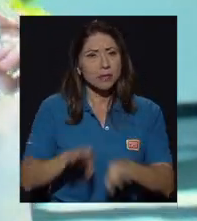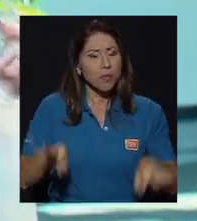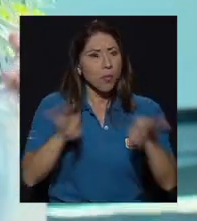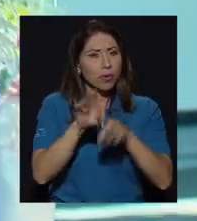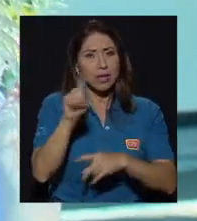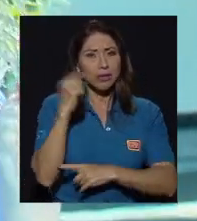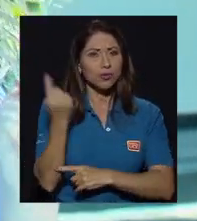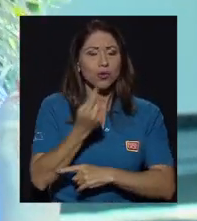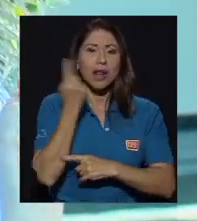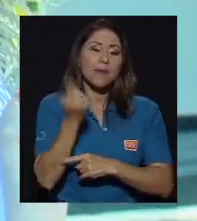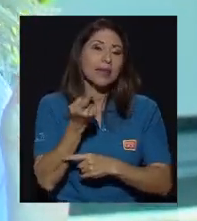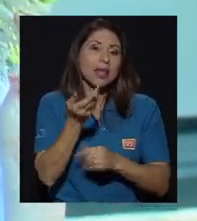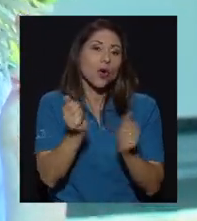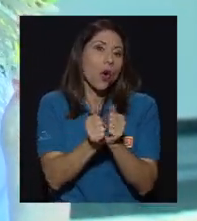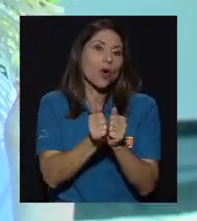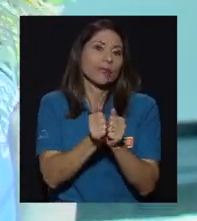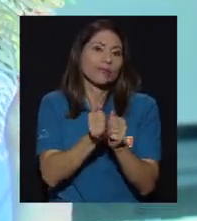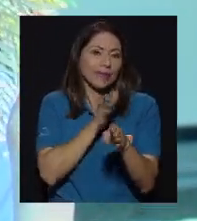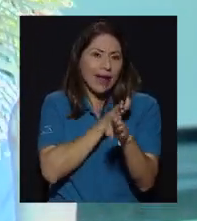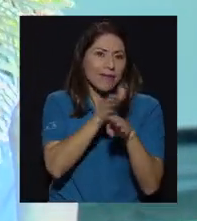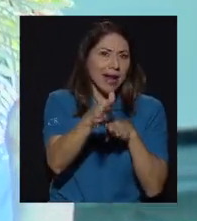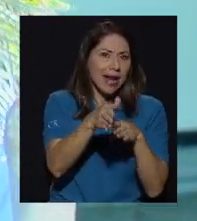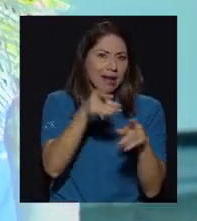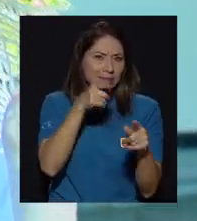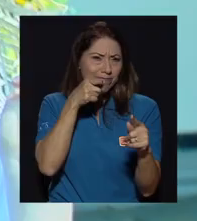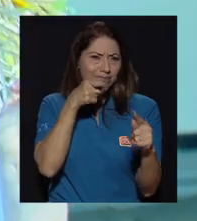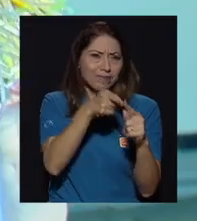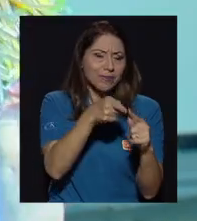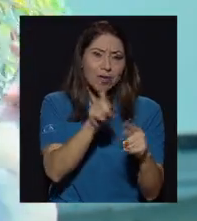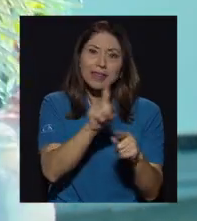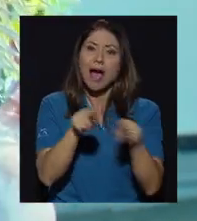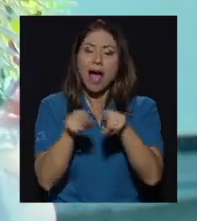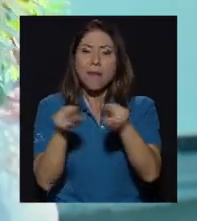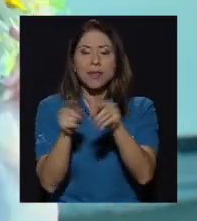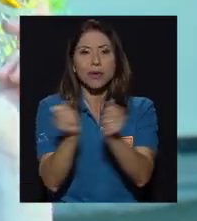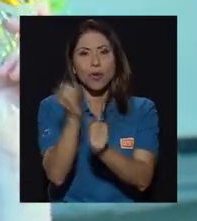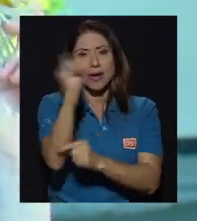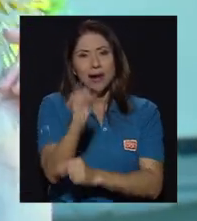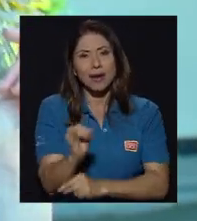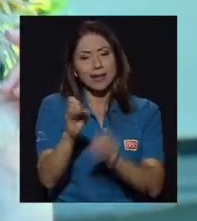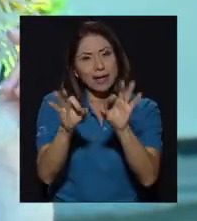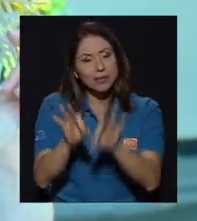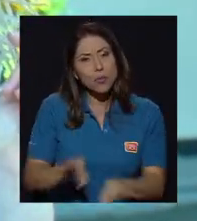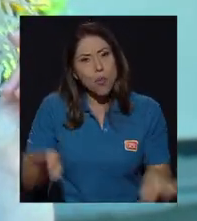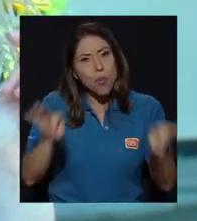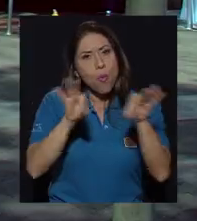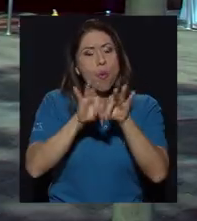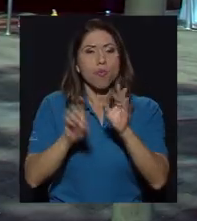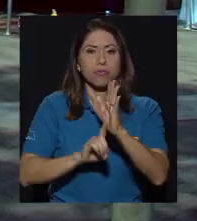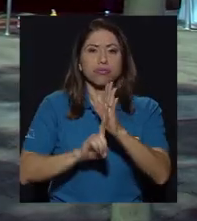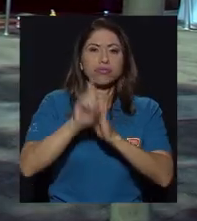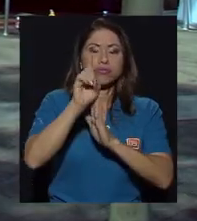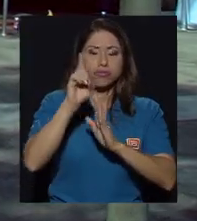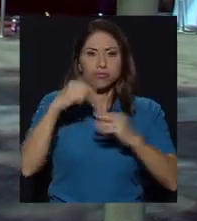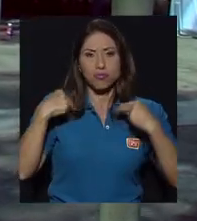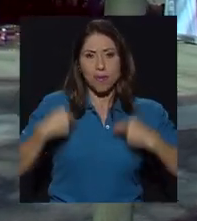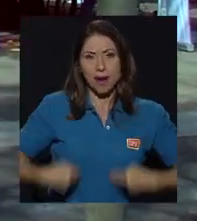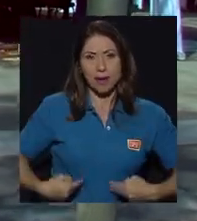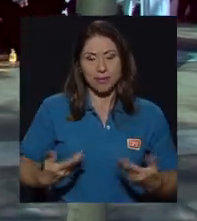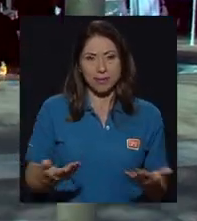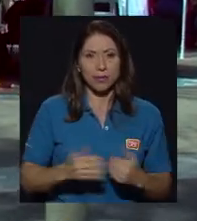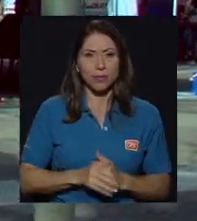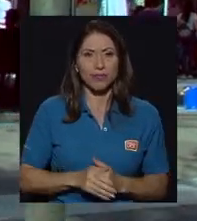se involucren con las cosas que representan su carrera específica, sino también con el arte, que es súper importante para un desarrollo